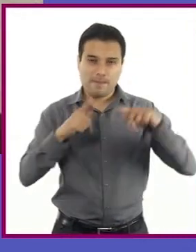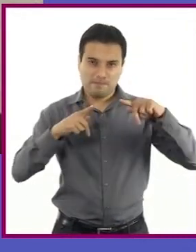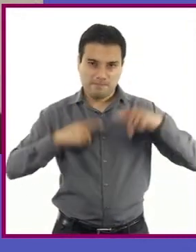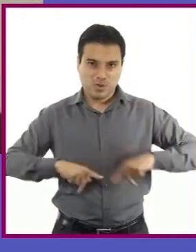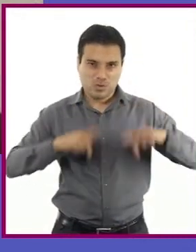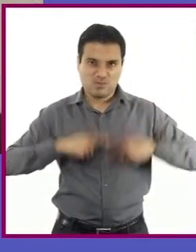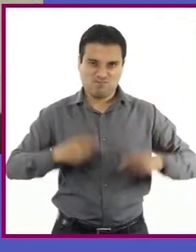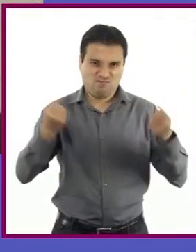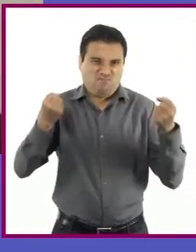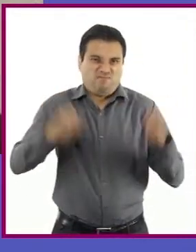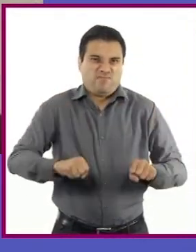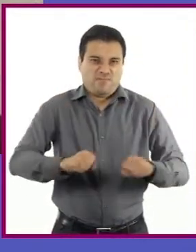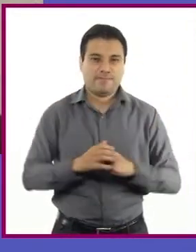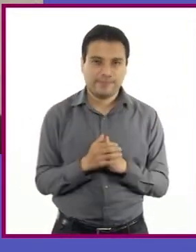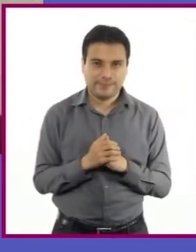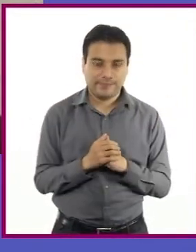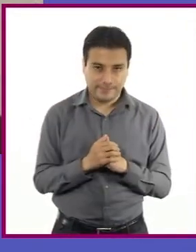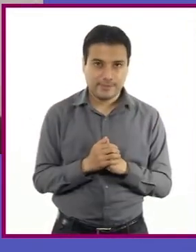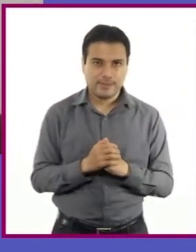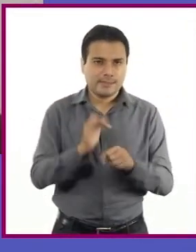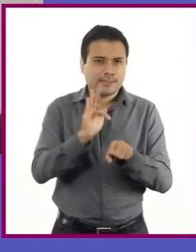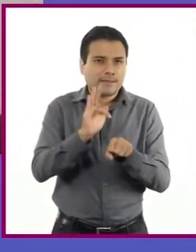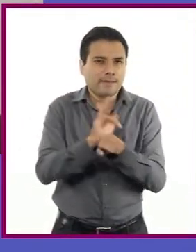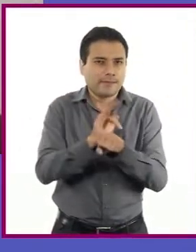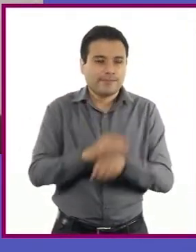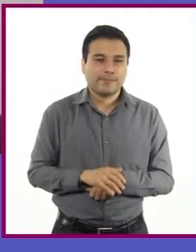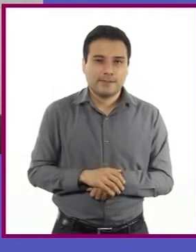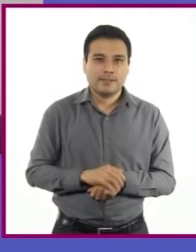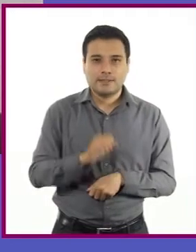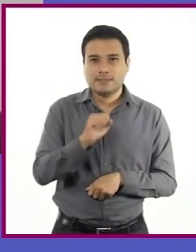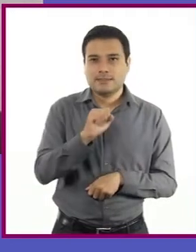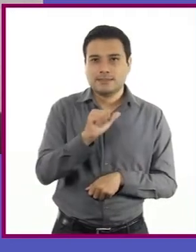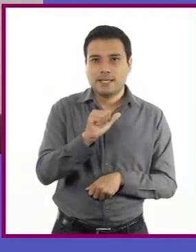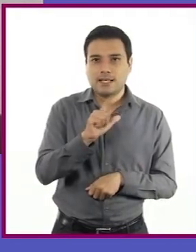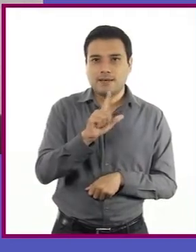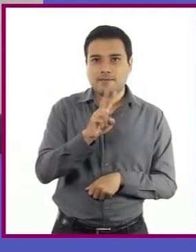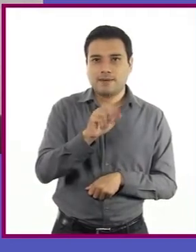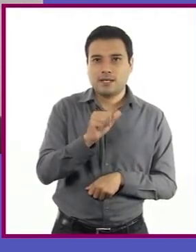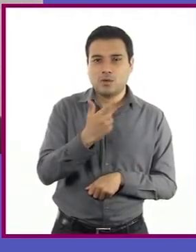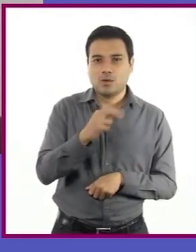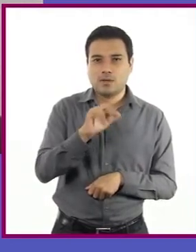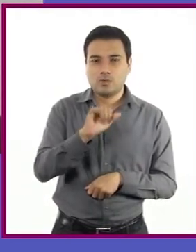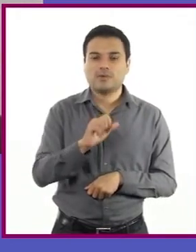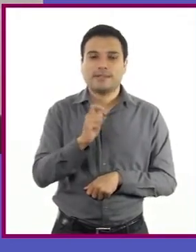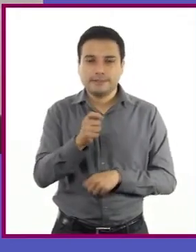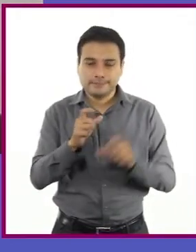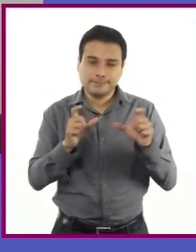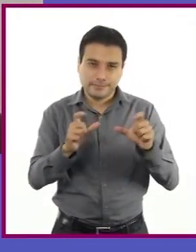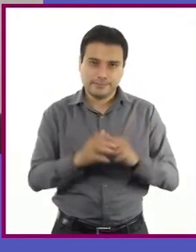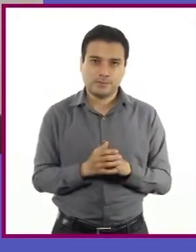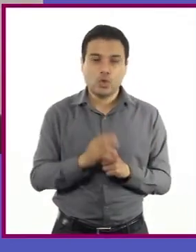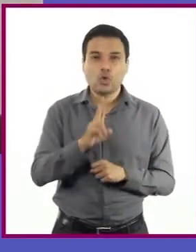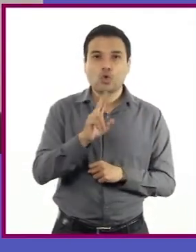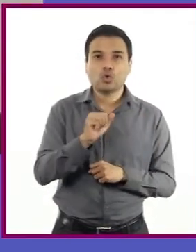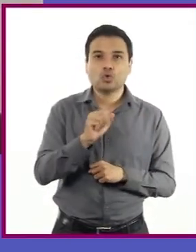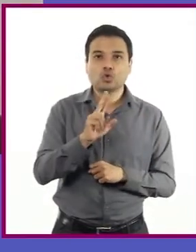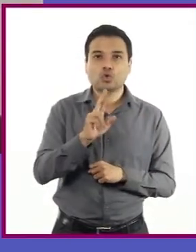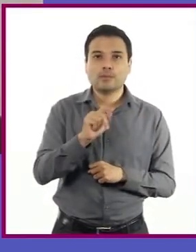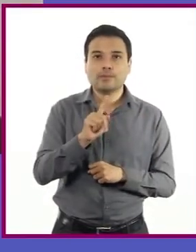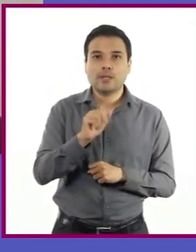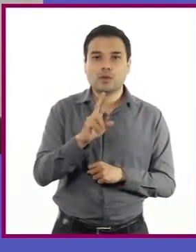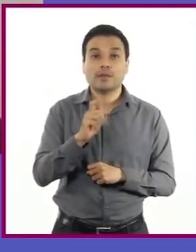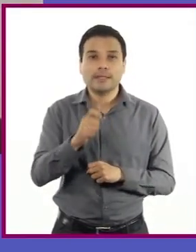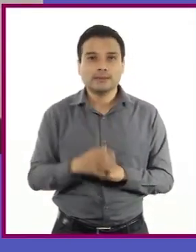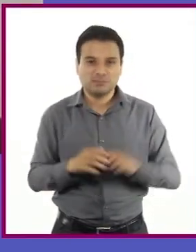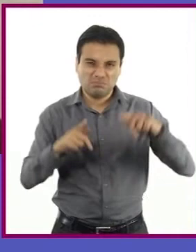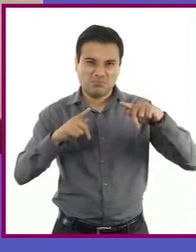con poder total. Salvaguardado, protegido, amparado. Usurpador, quien obtiene el poder de forma